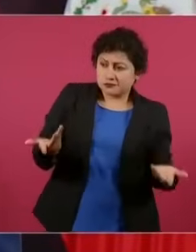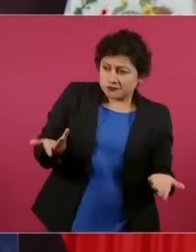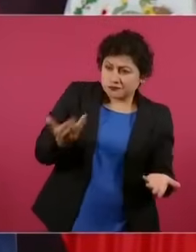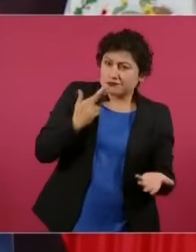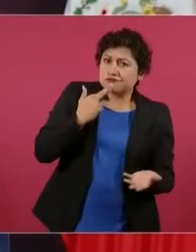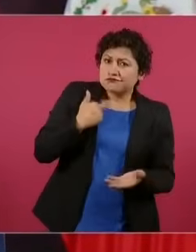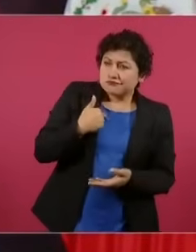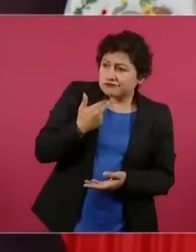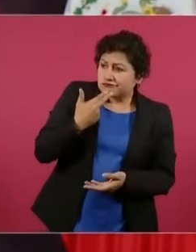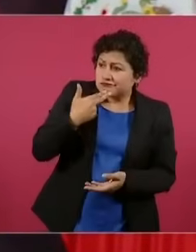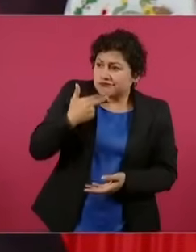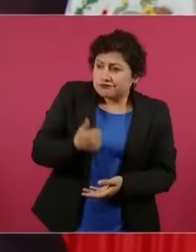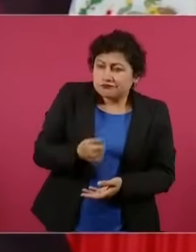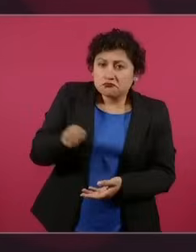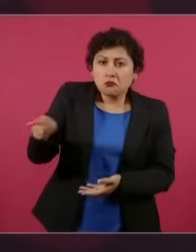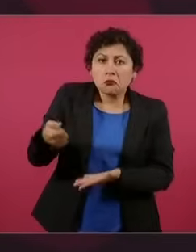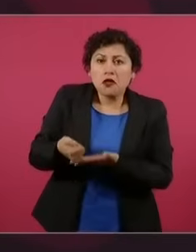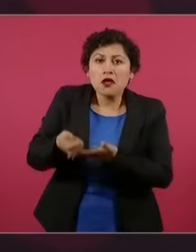andamiaje